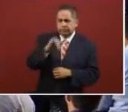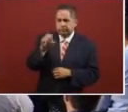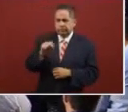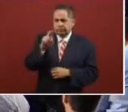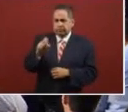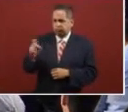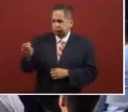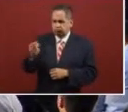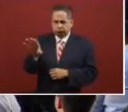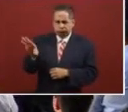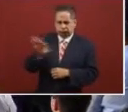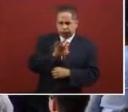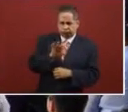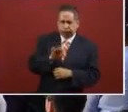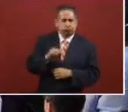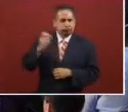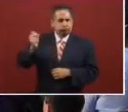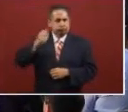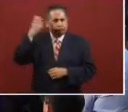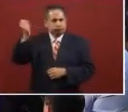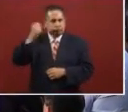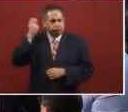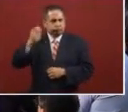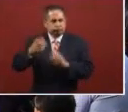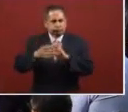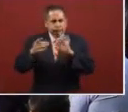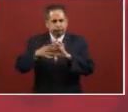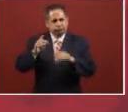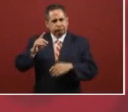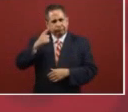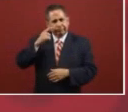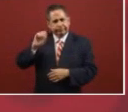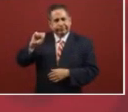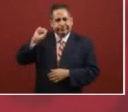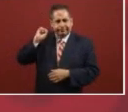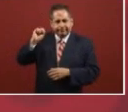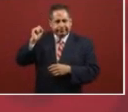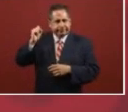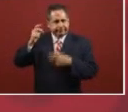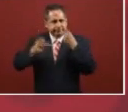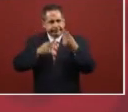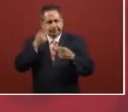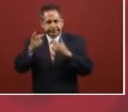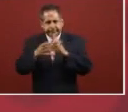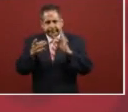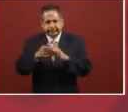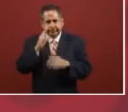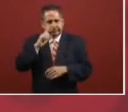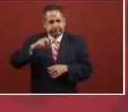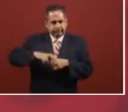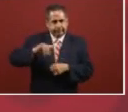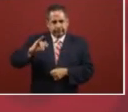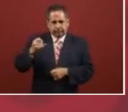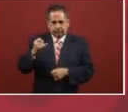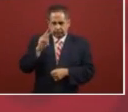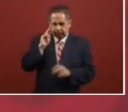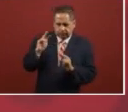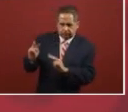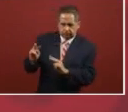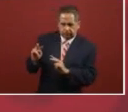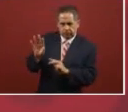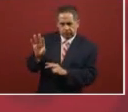que sacara de mi discurso. de Tijuana, el